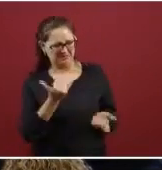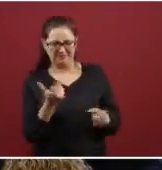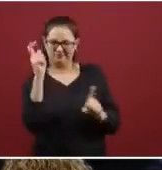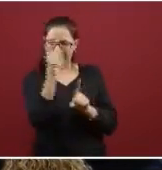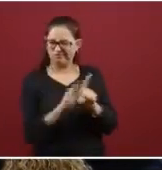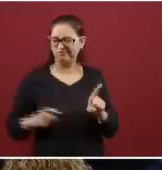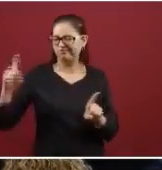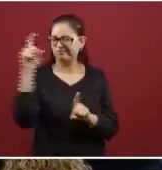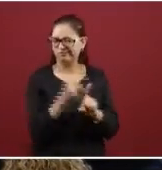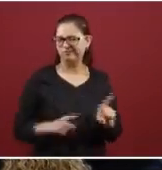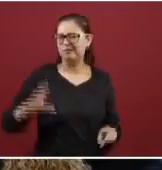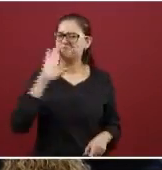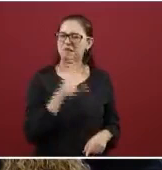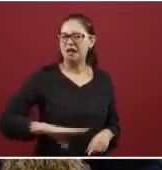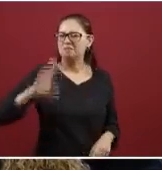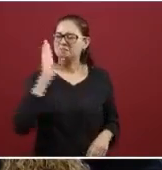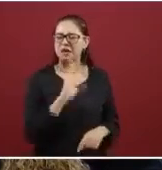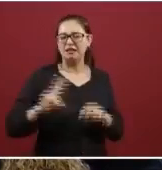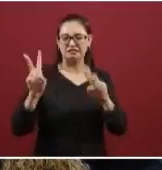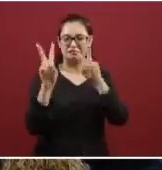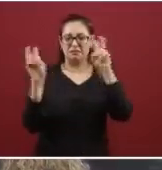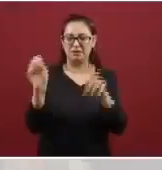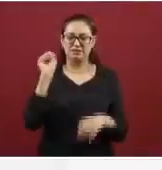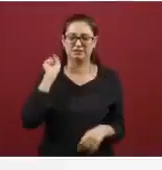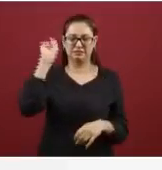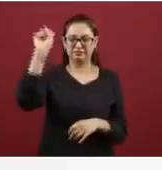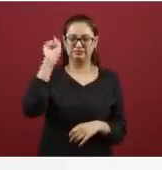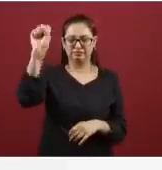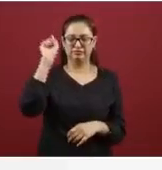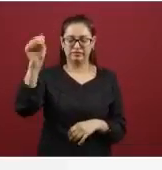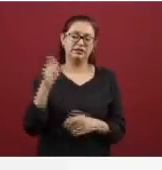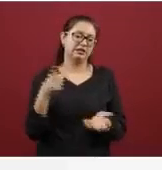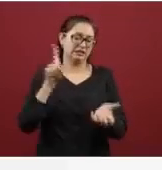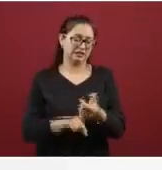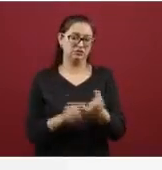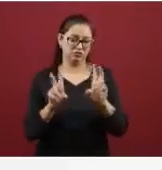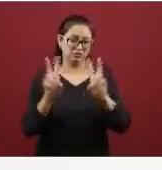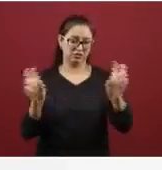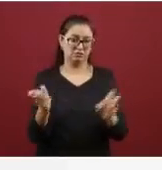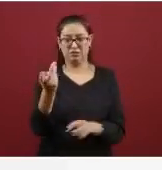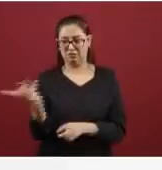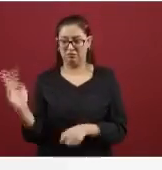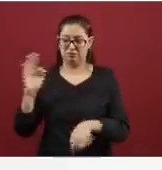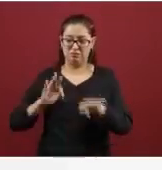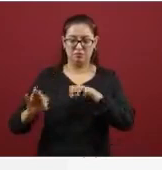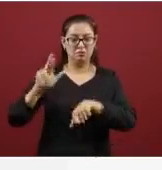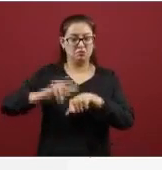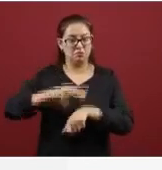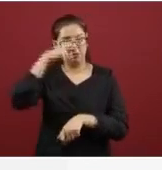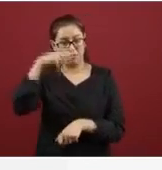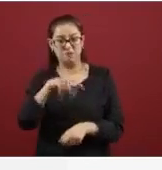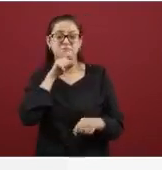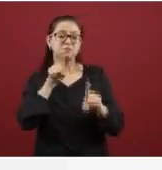crítico de la situación sindical, de cómo funcionan estas materias para los trabajadores en México. Al mismo tiempo,